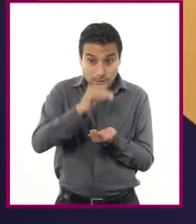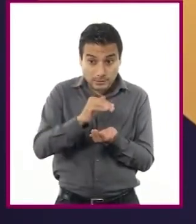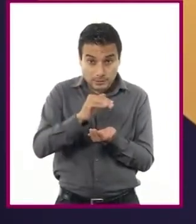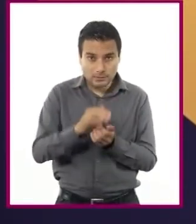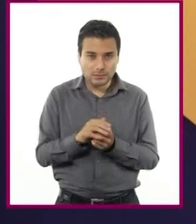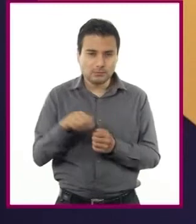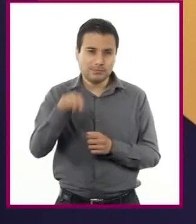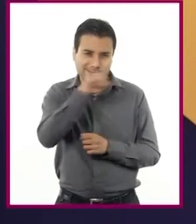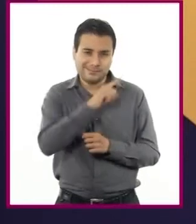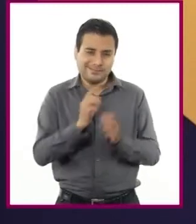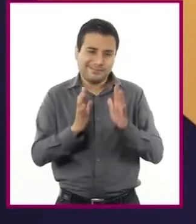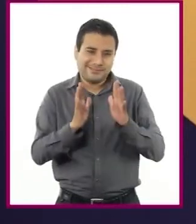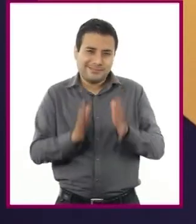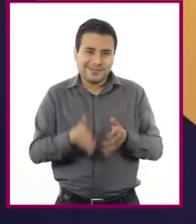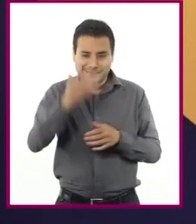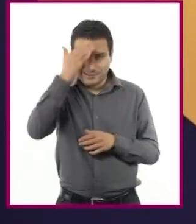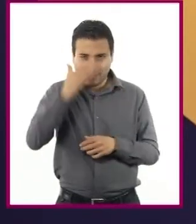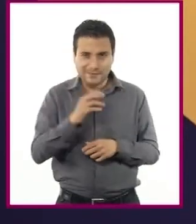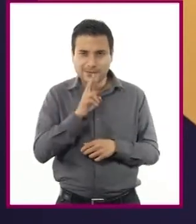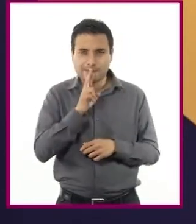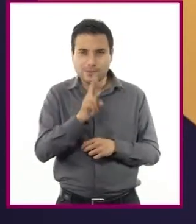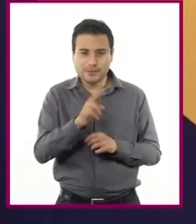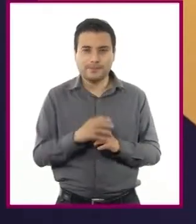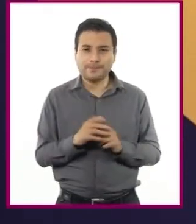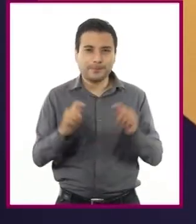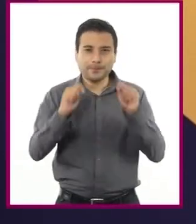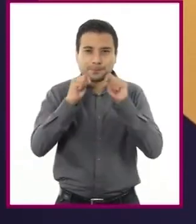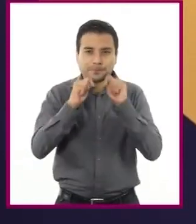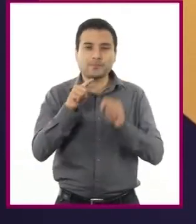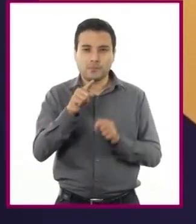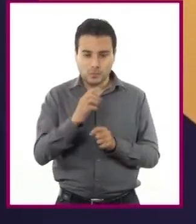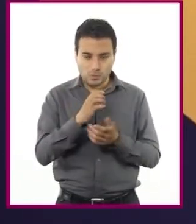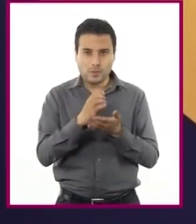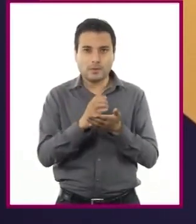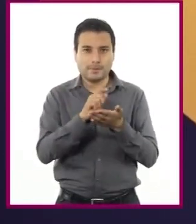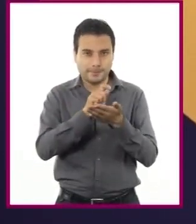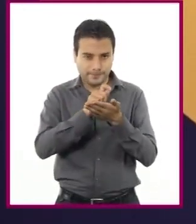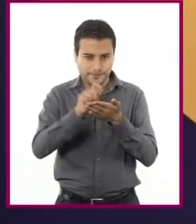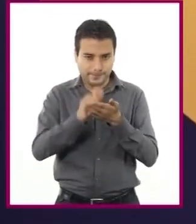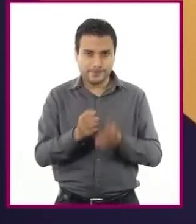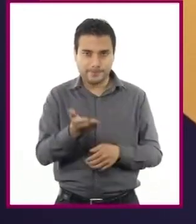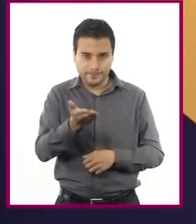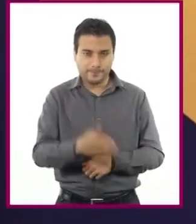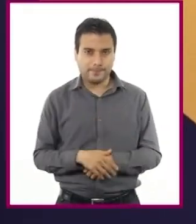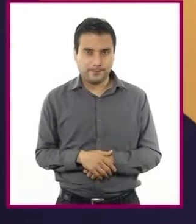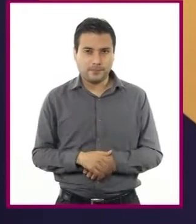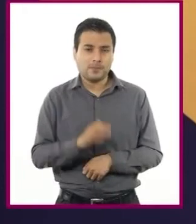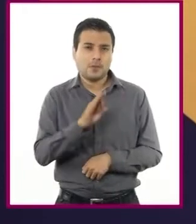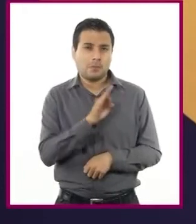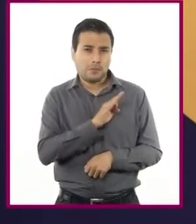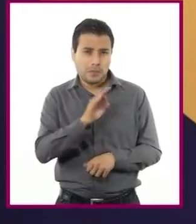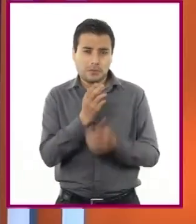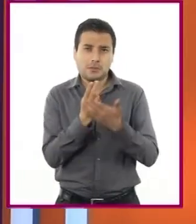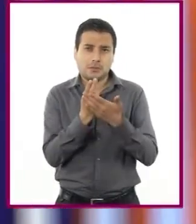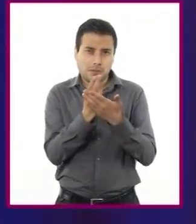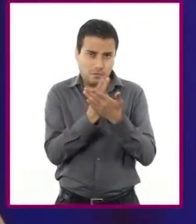De cualquier forma, anoten en su cuaderno sus ideas. Tal vez puedan trazar alguna figura que la